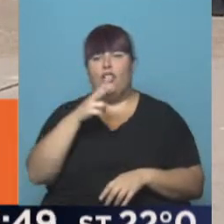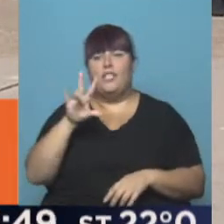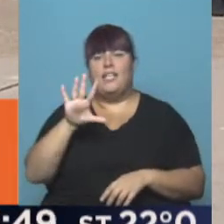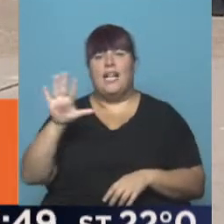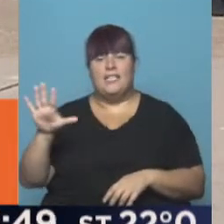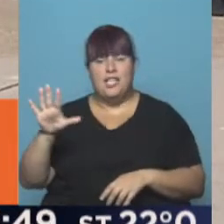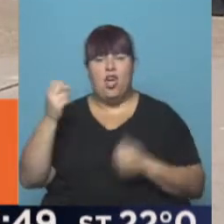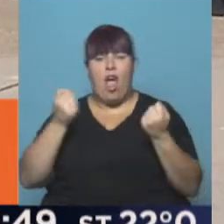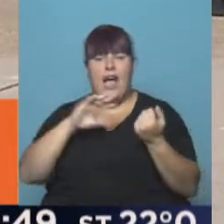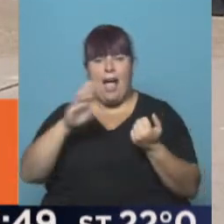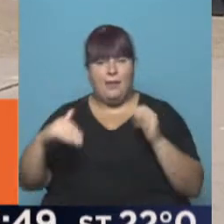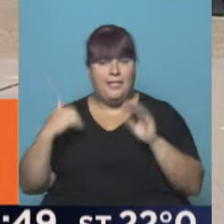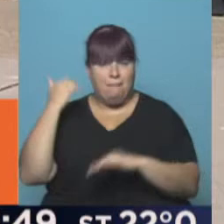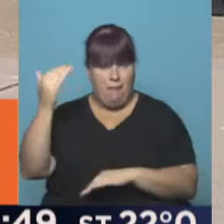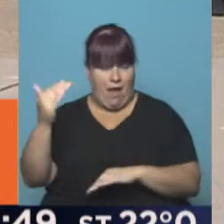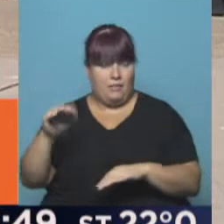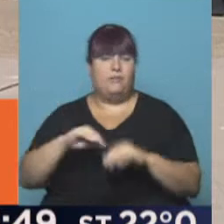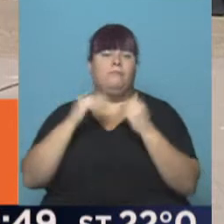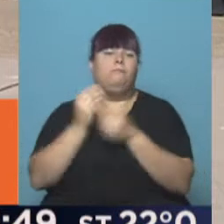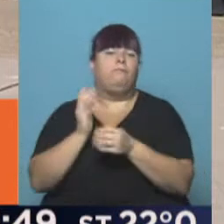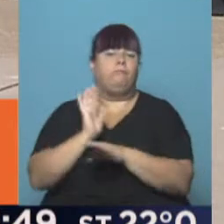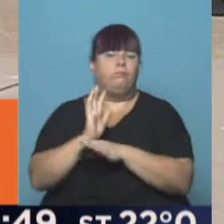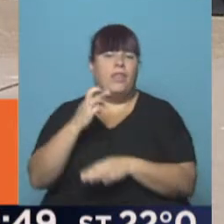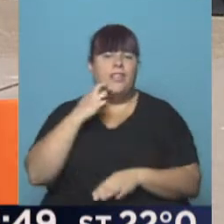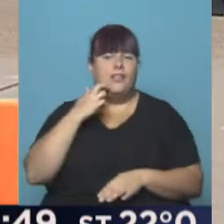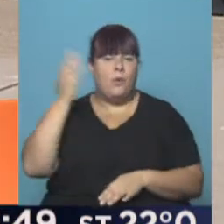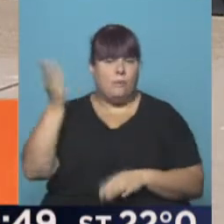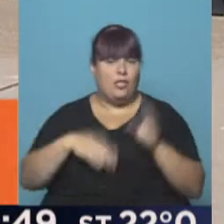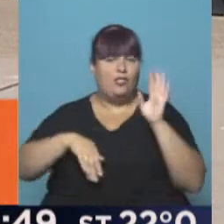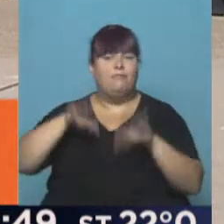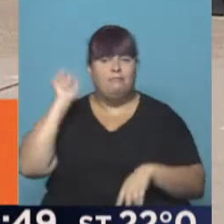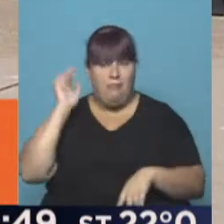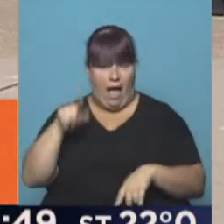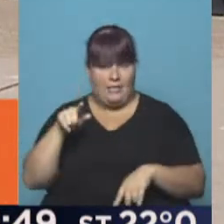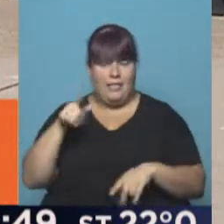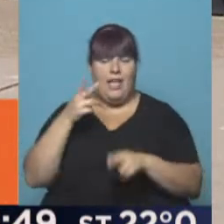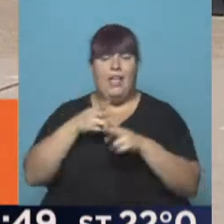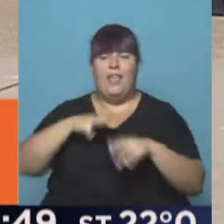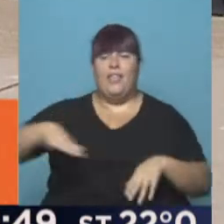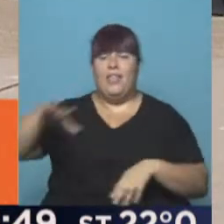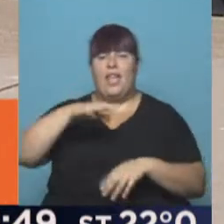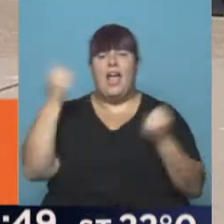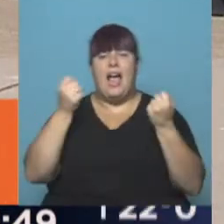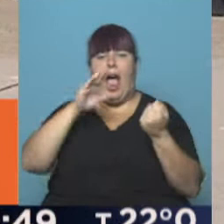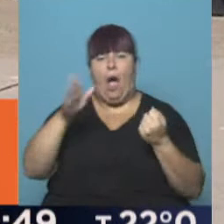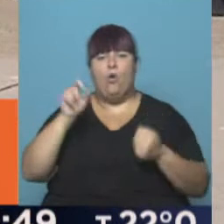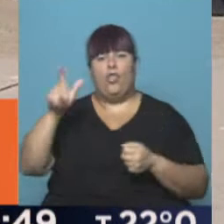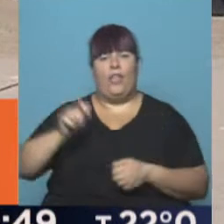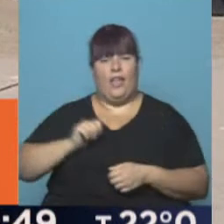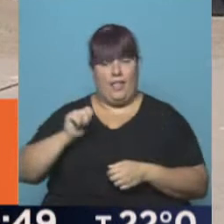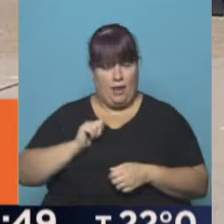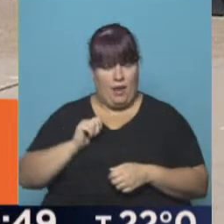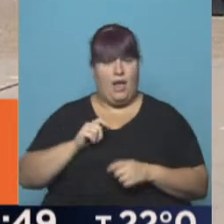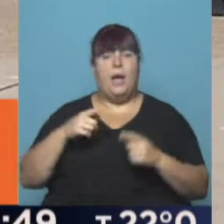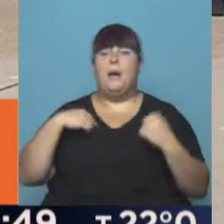235 camionetas más, lo que significa un 19% más del parque automotor de la Gendarmería.